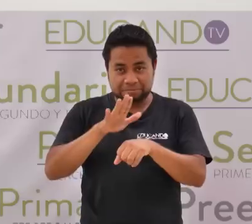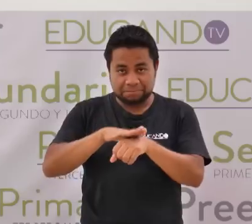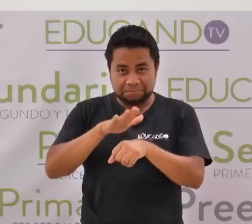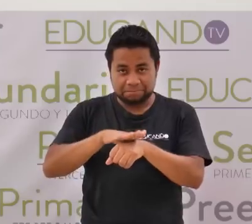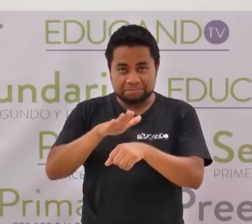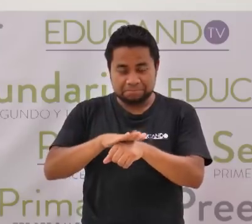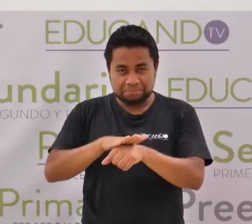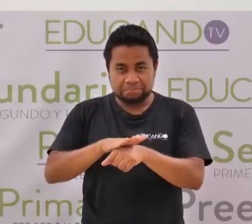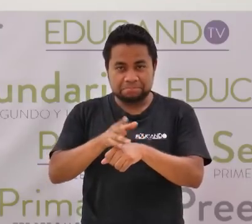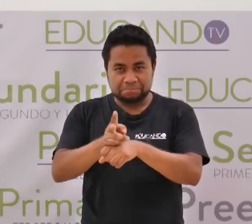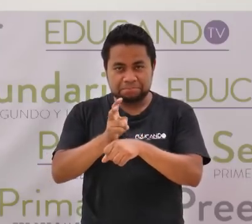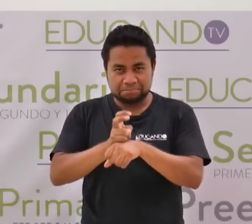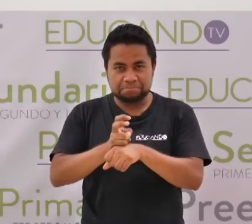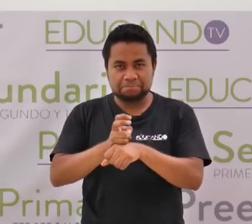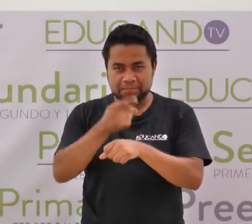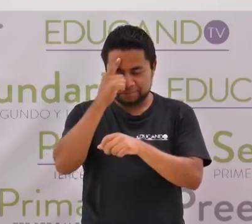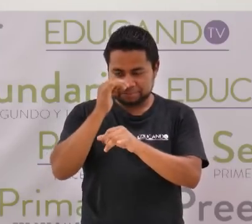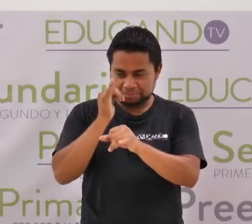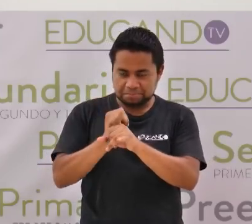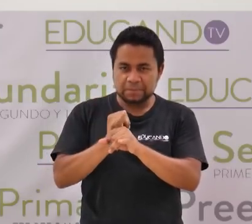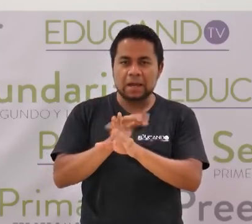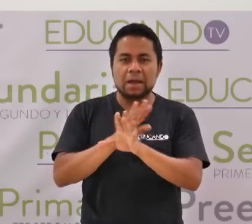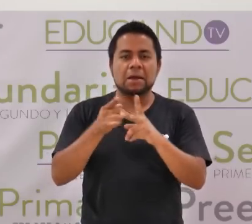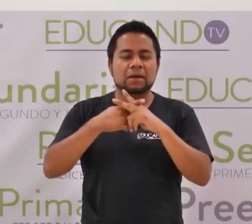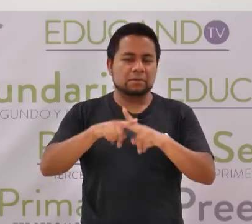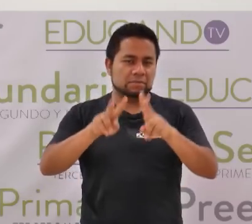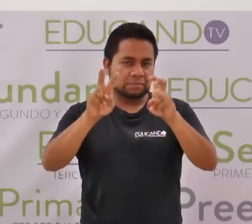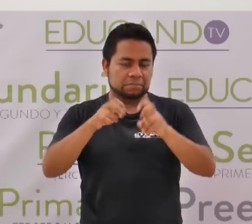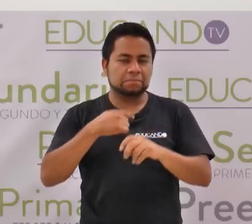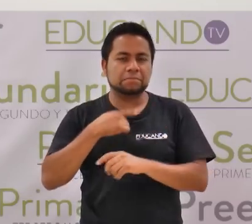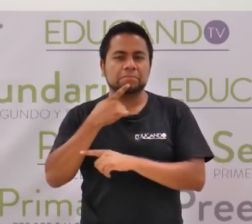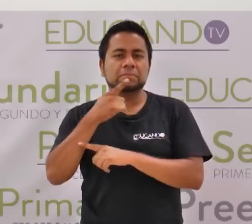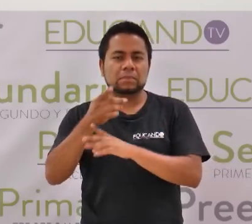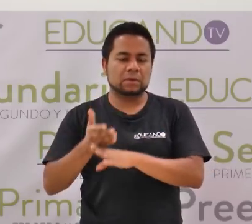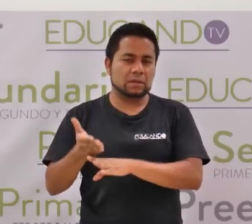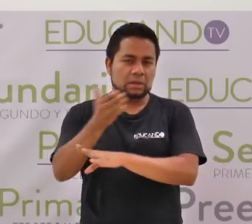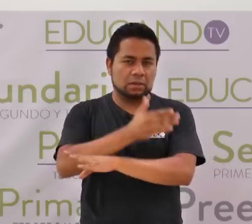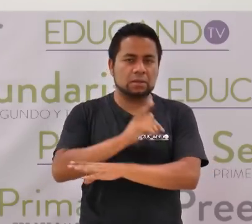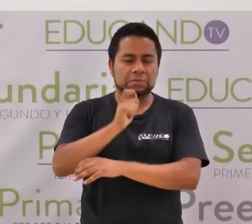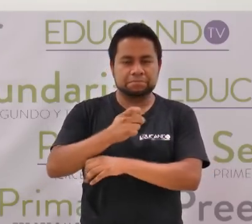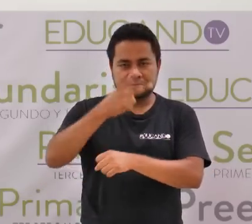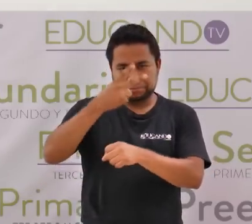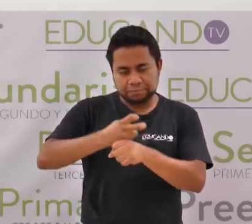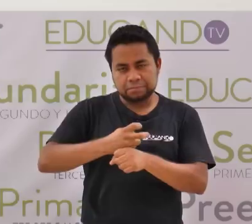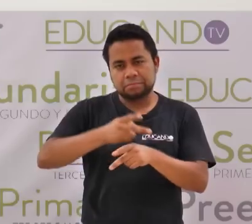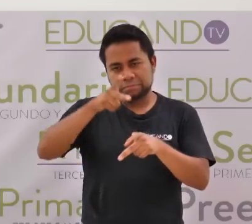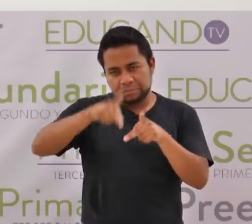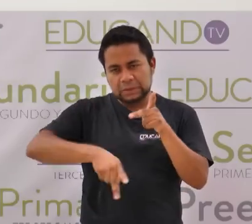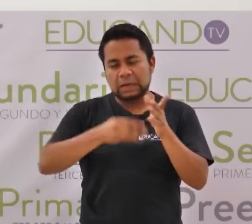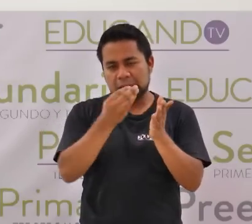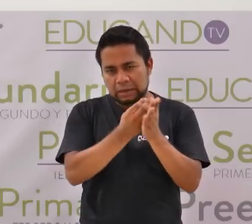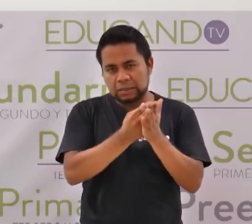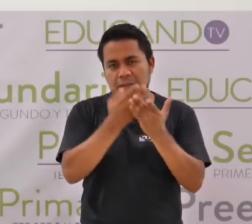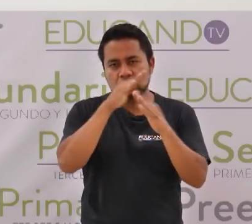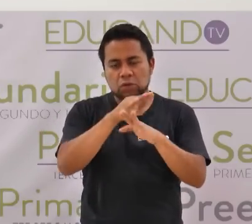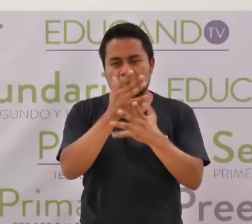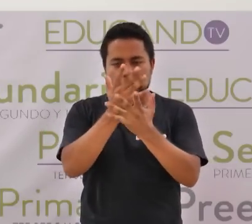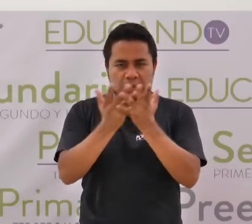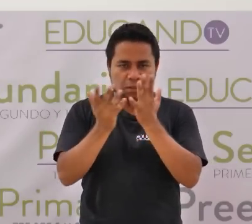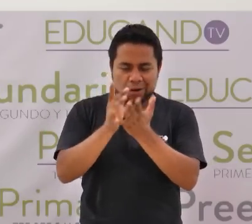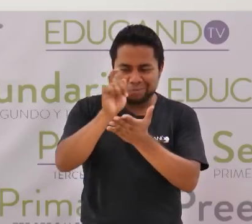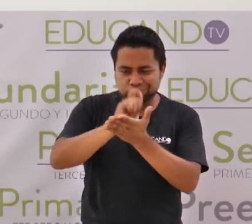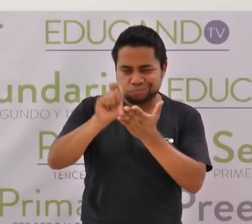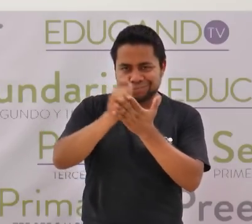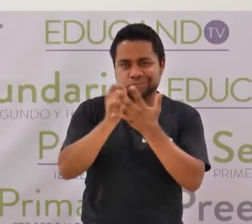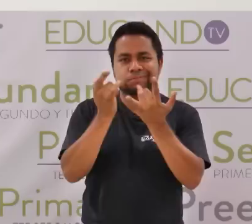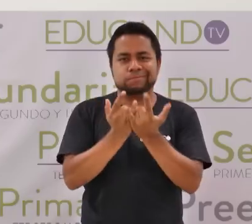invitación, vamos a abordar nuestro tema, el cual les decía, es la segunda sesión de elaborar